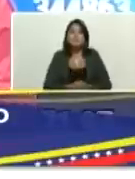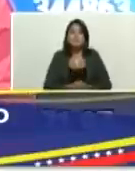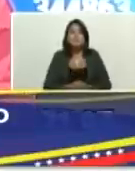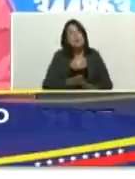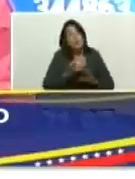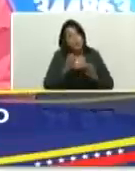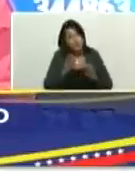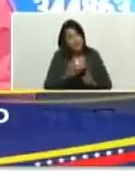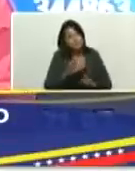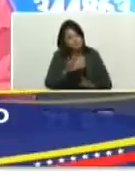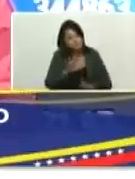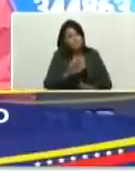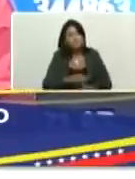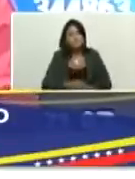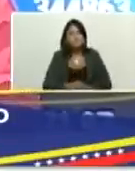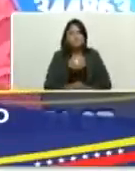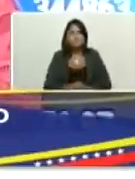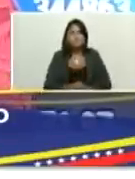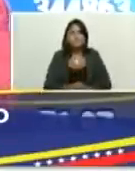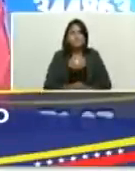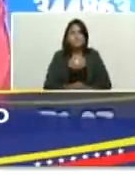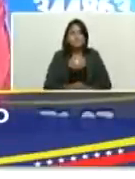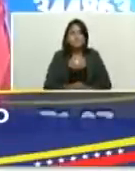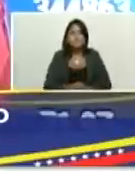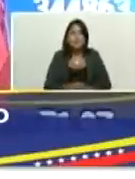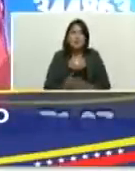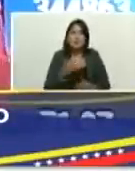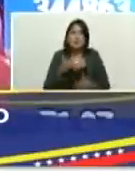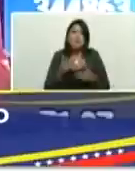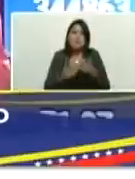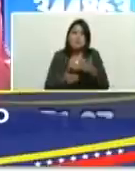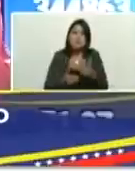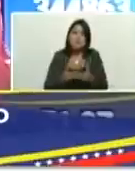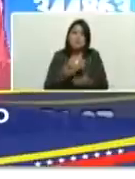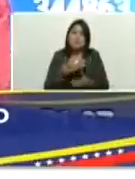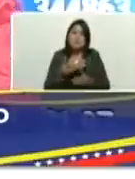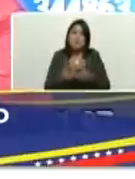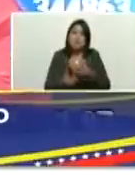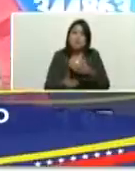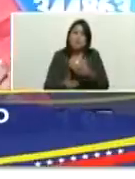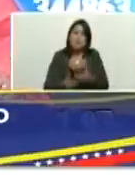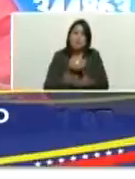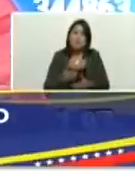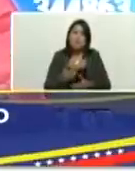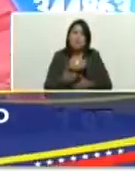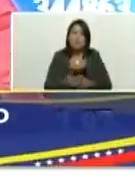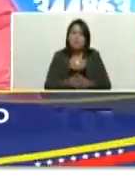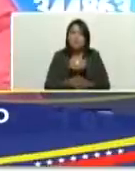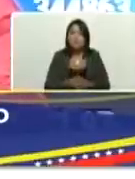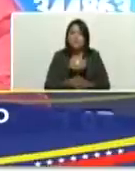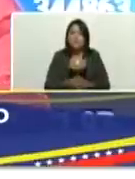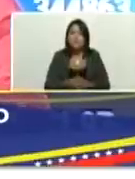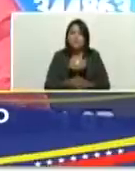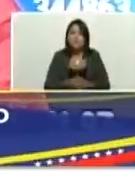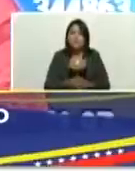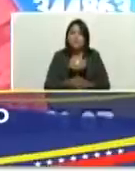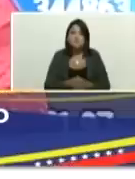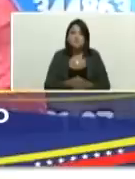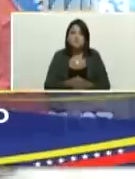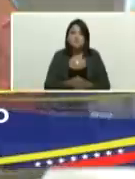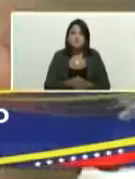ustedes cómo vamos dando paso. Ah, Willen, yo he venido caracterizando ese